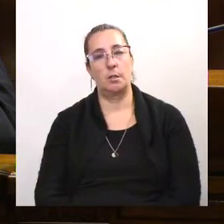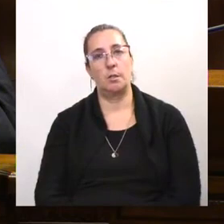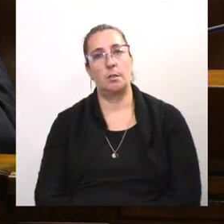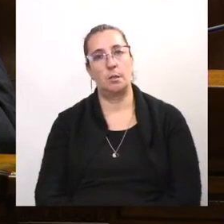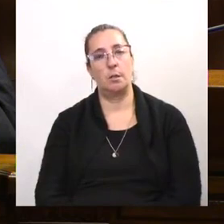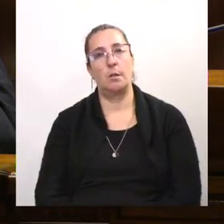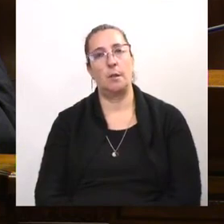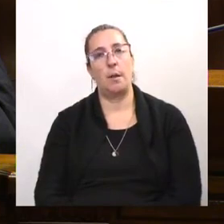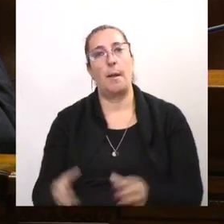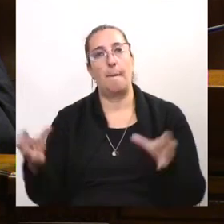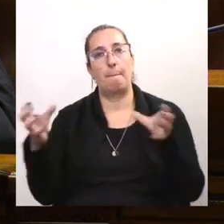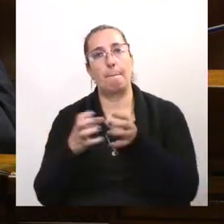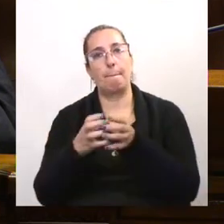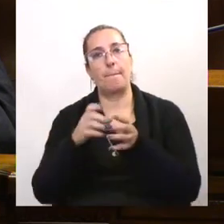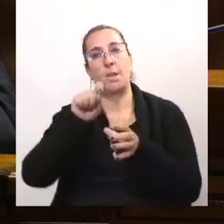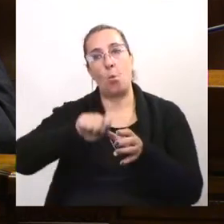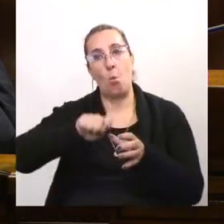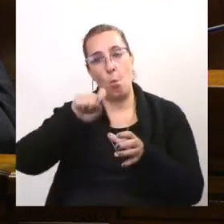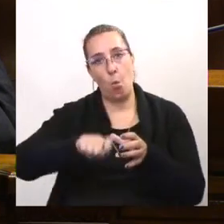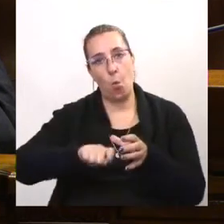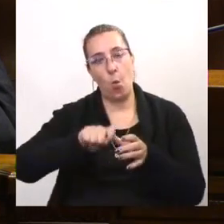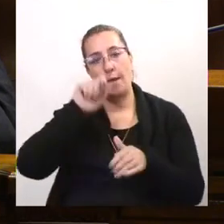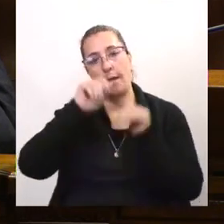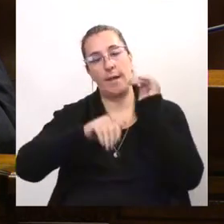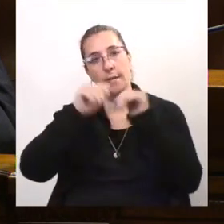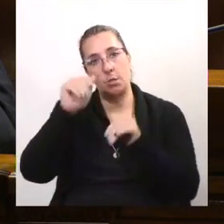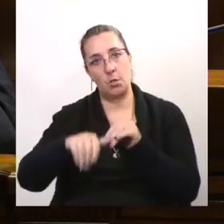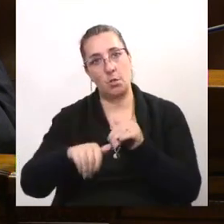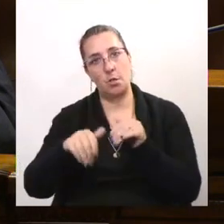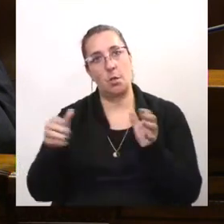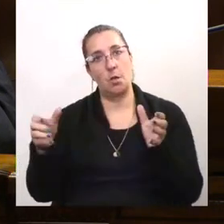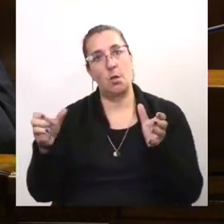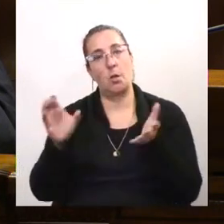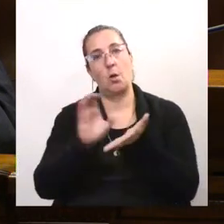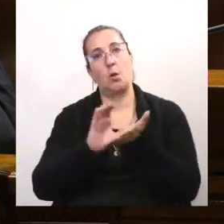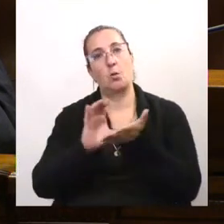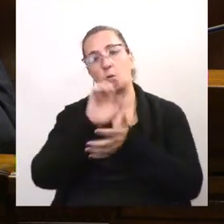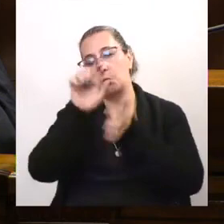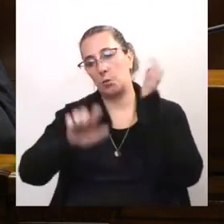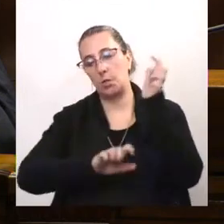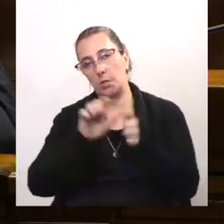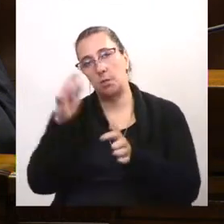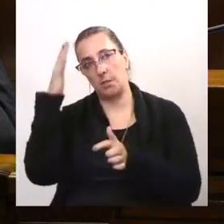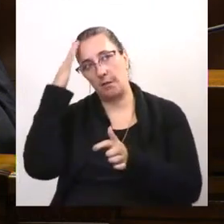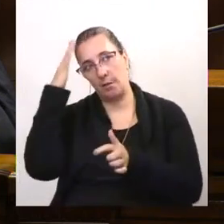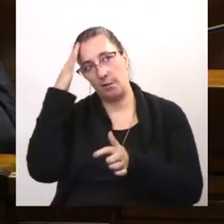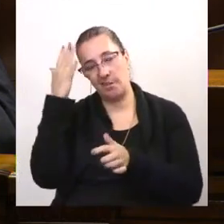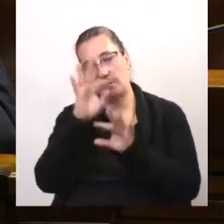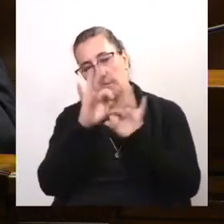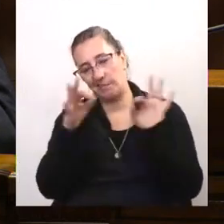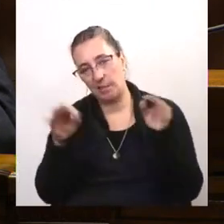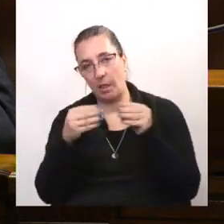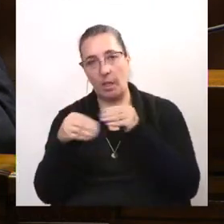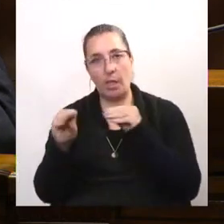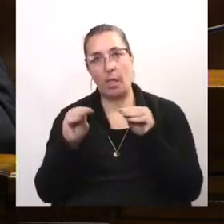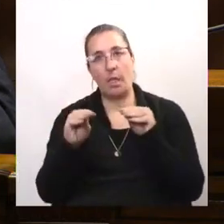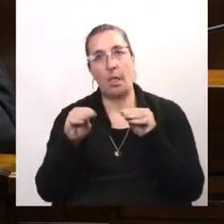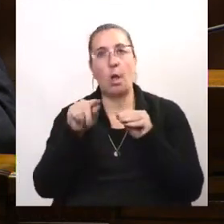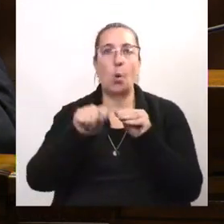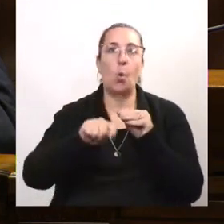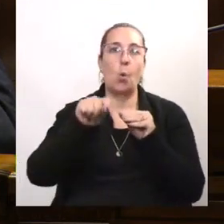La Corte es juez de elecciones, además el constituyente con sabiduría hizo una reacción un poco vaga, ¿no? Es juez